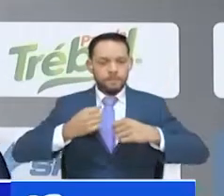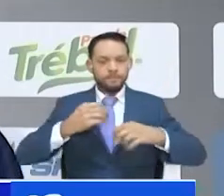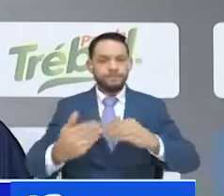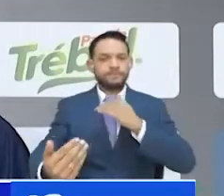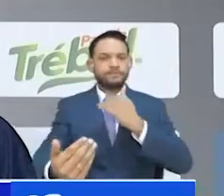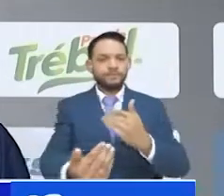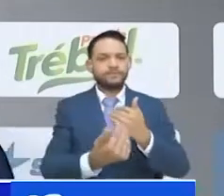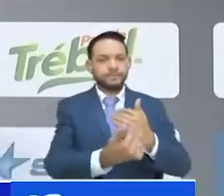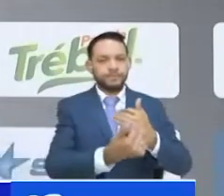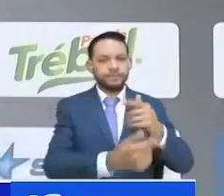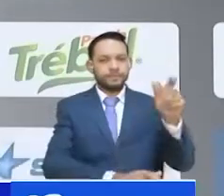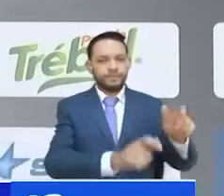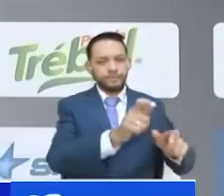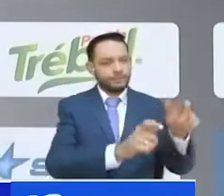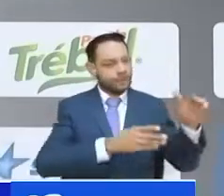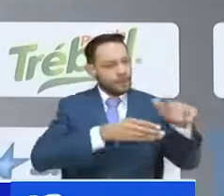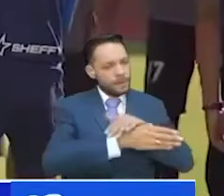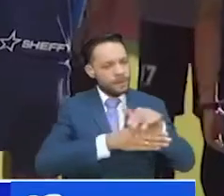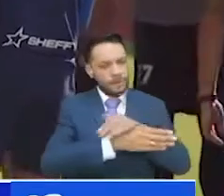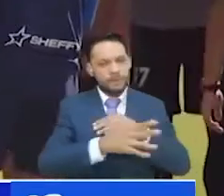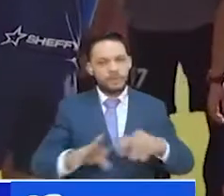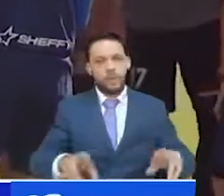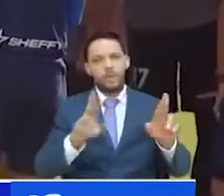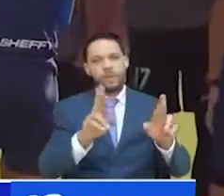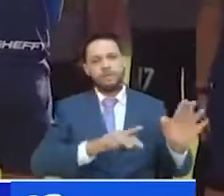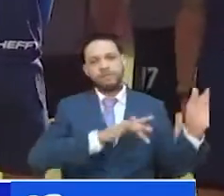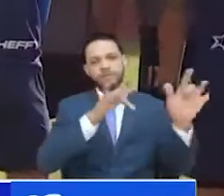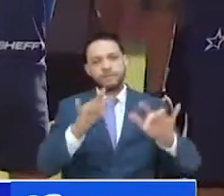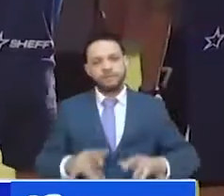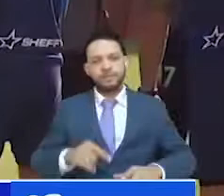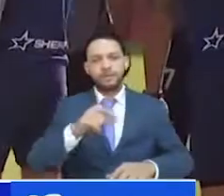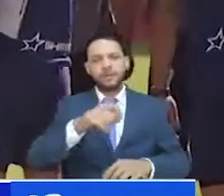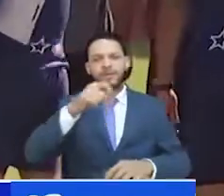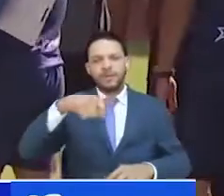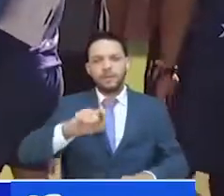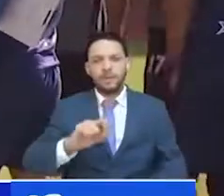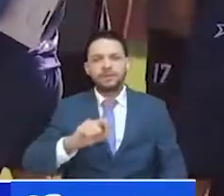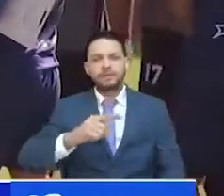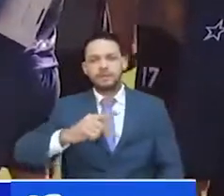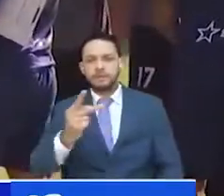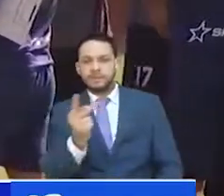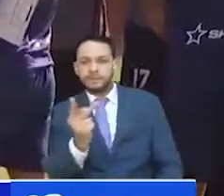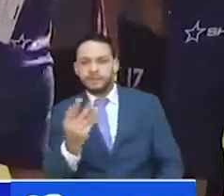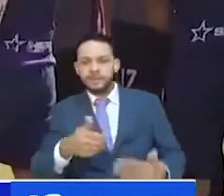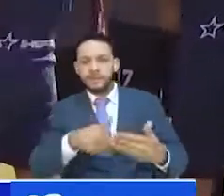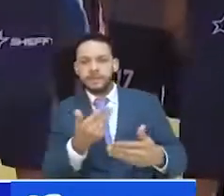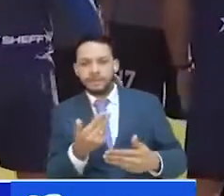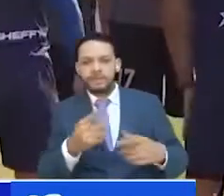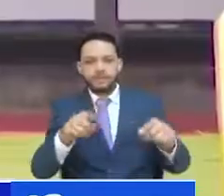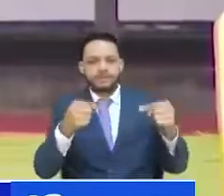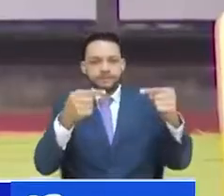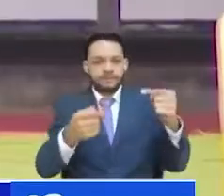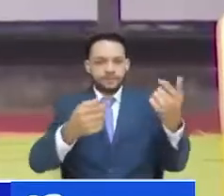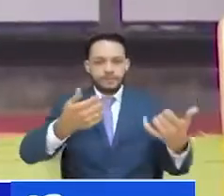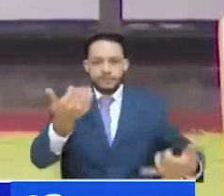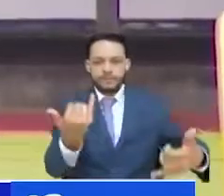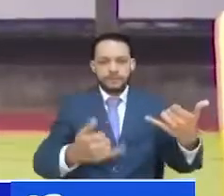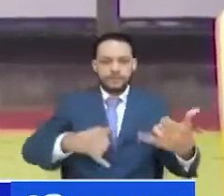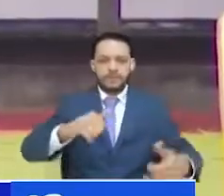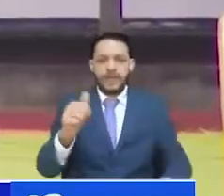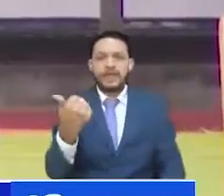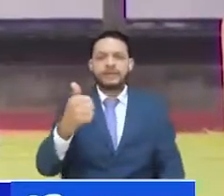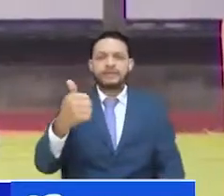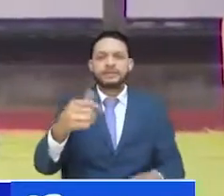apoyo y el aliento de todos. El duelo entre Sabios y Matecaña será el que abra la jornada de clásicos en desarrollo de la décima fecha de la